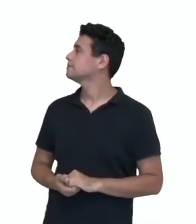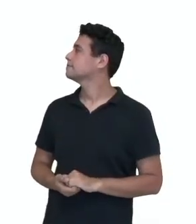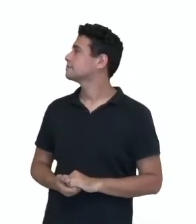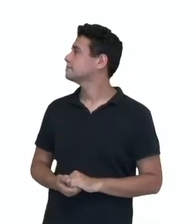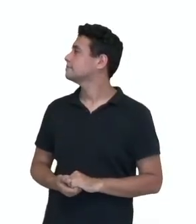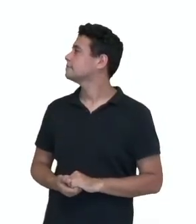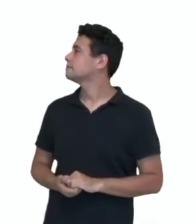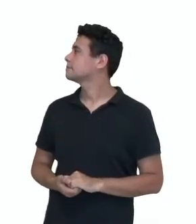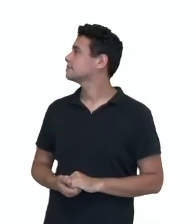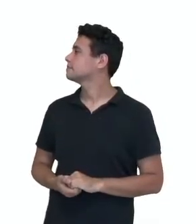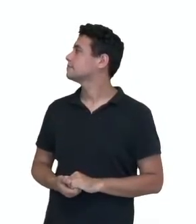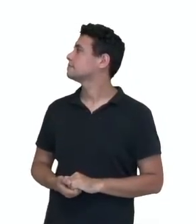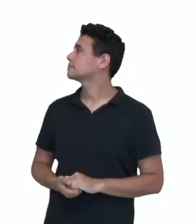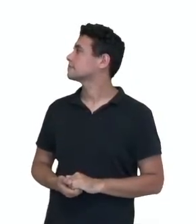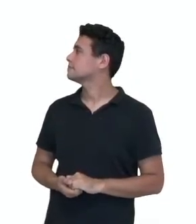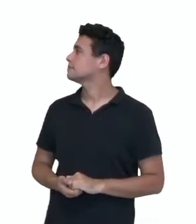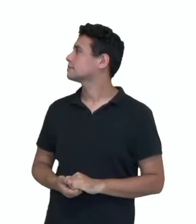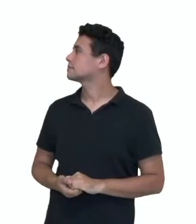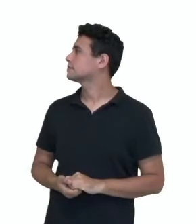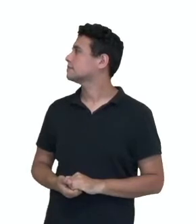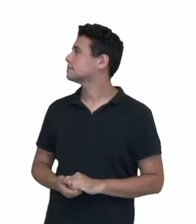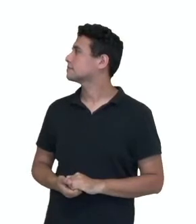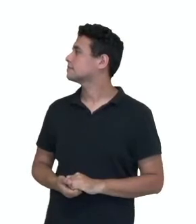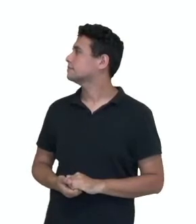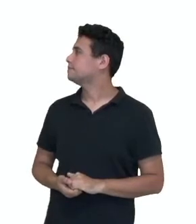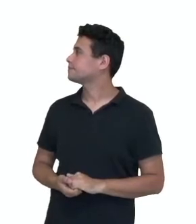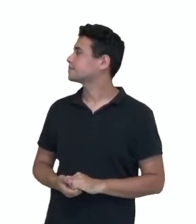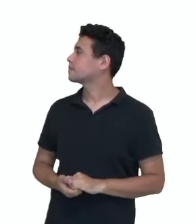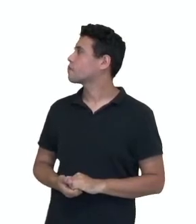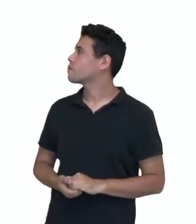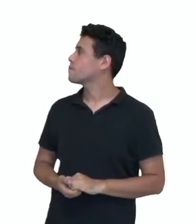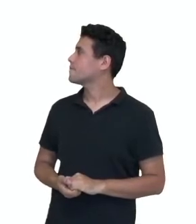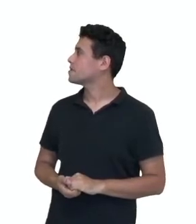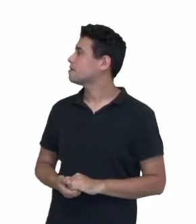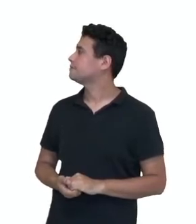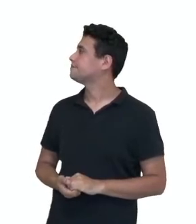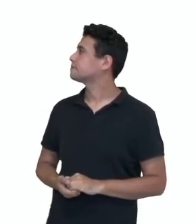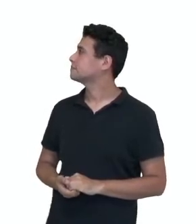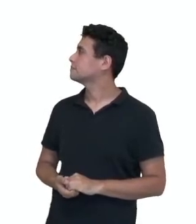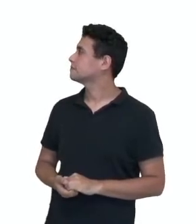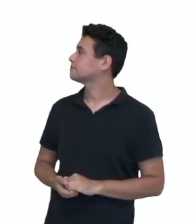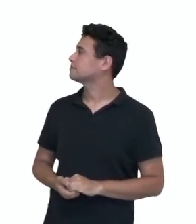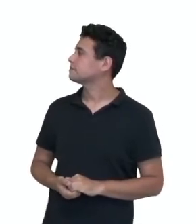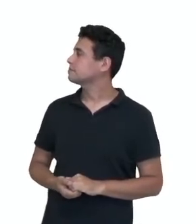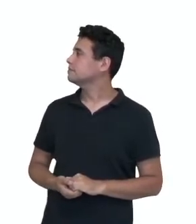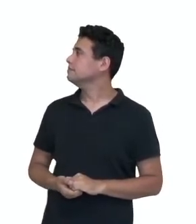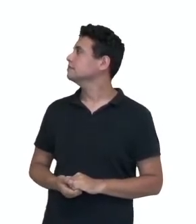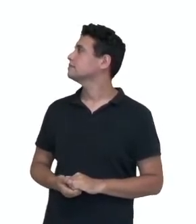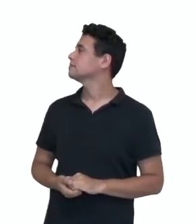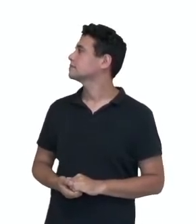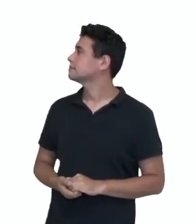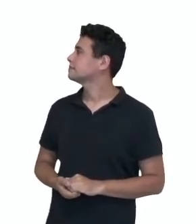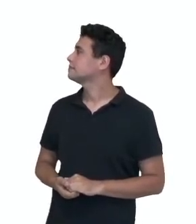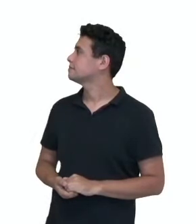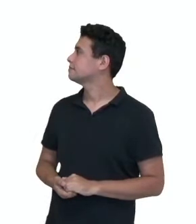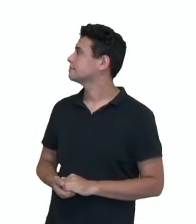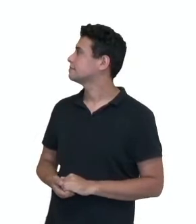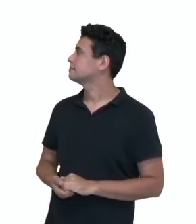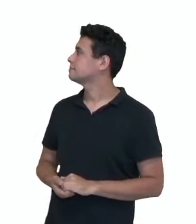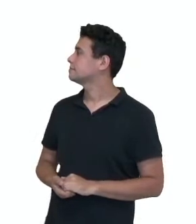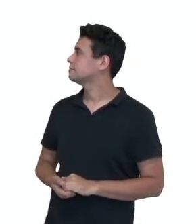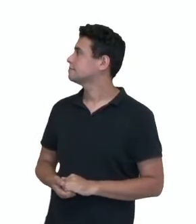Hola, sol en el cielo. Hola, bache en la entrada. Y ahora,